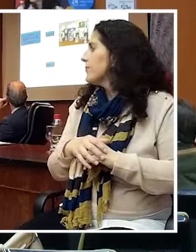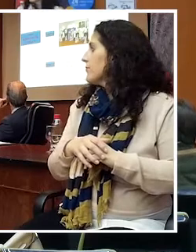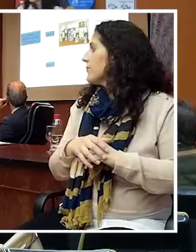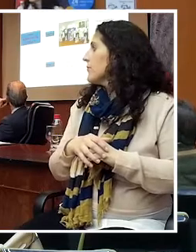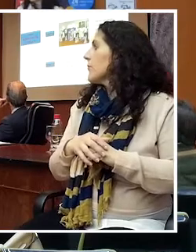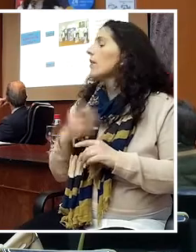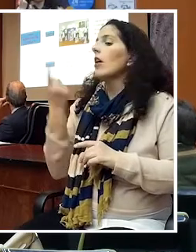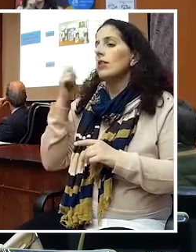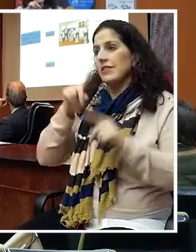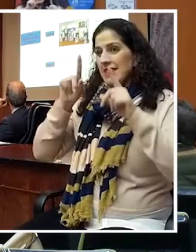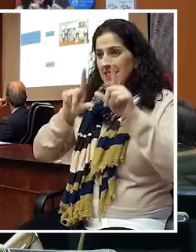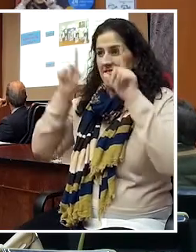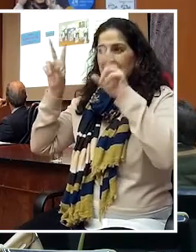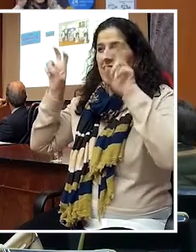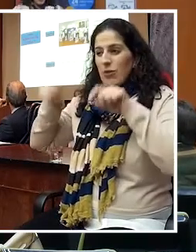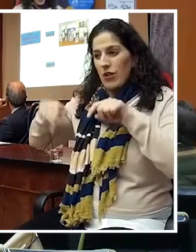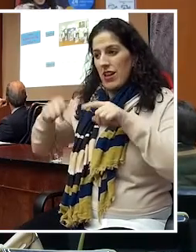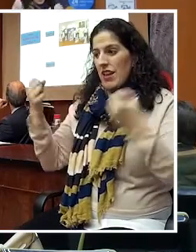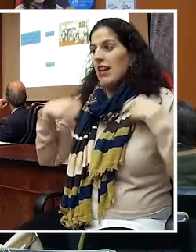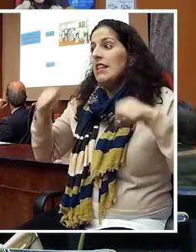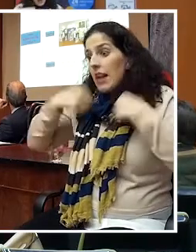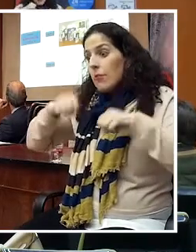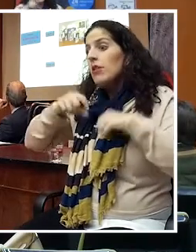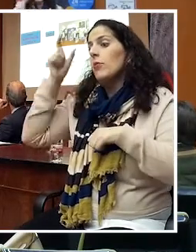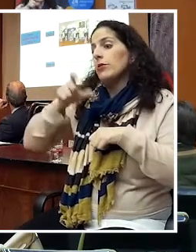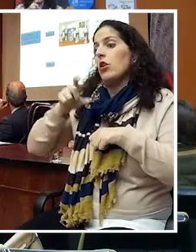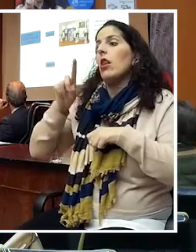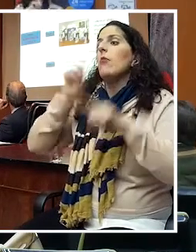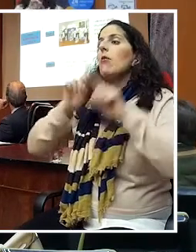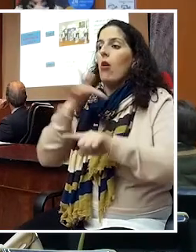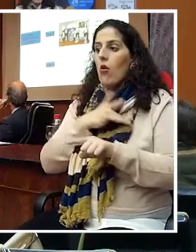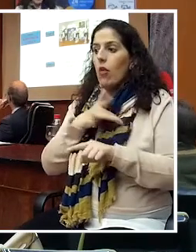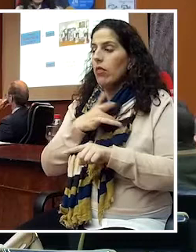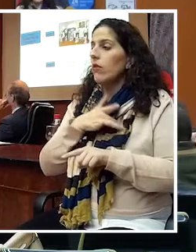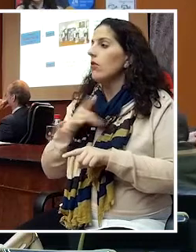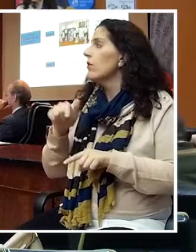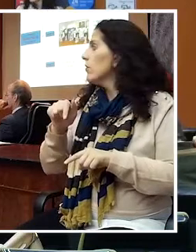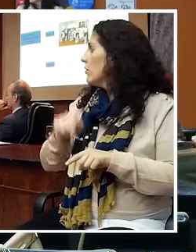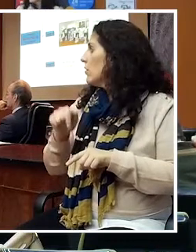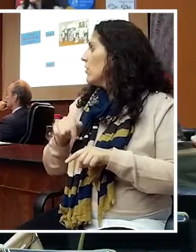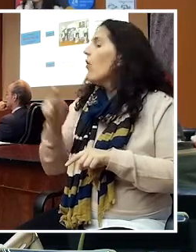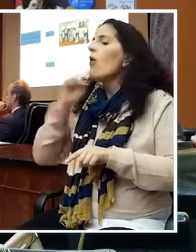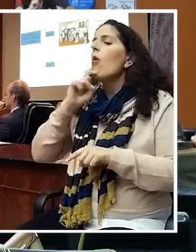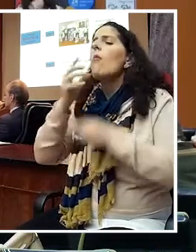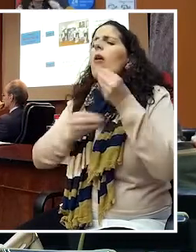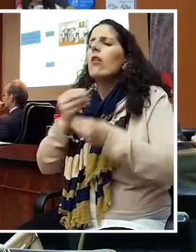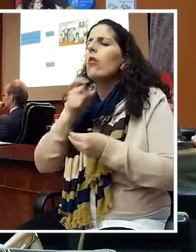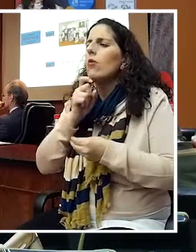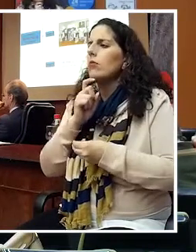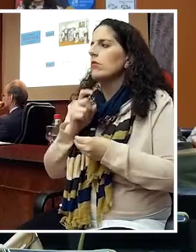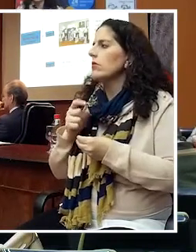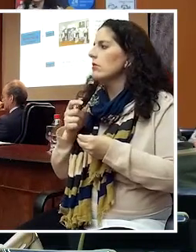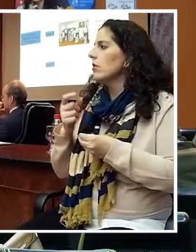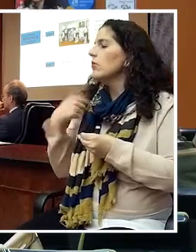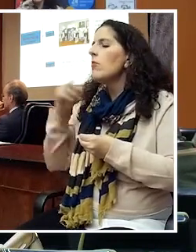Pero volviendo al título de la charla, el entrenamiento en pacientes con cardiopatía, ¿cómo hacerlo? Yo le preguntaba